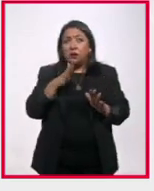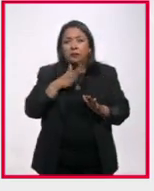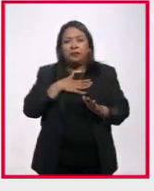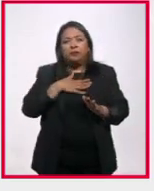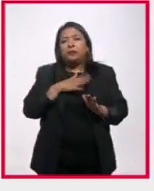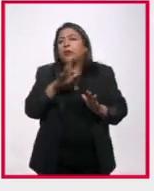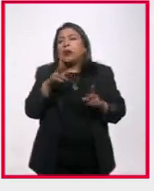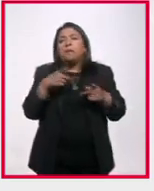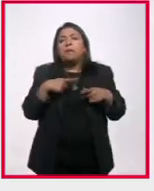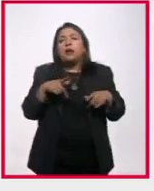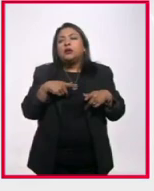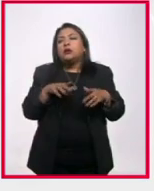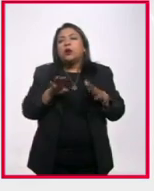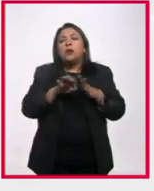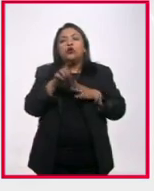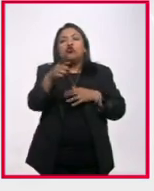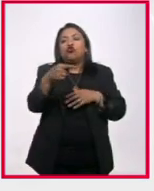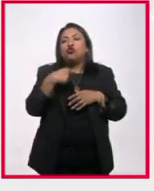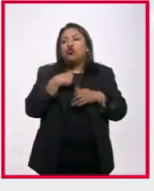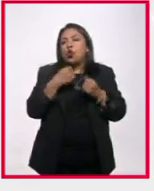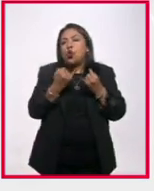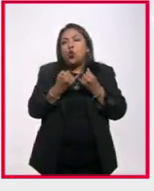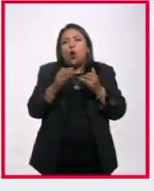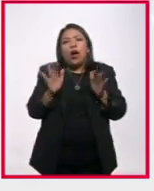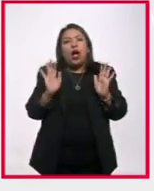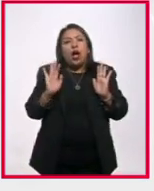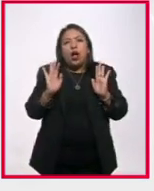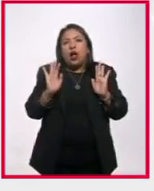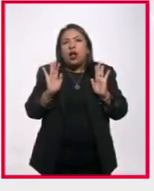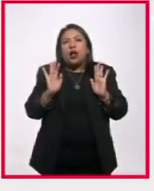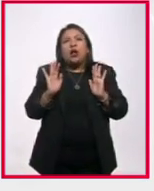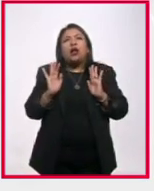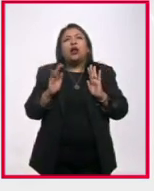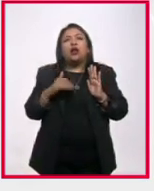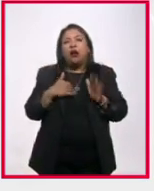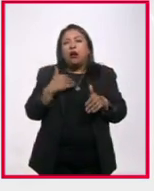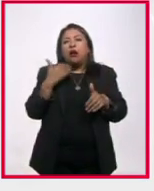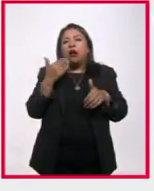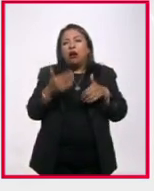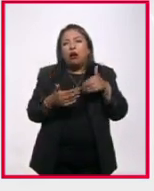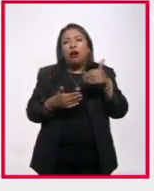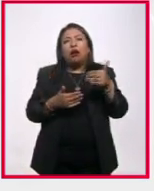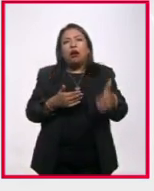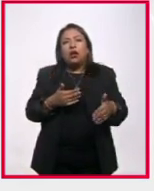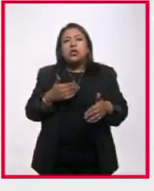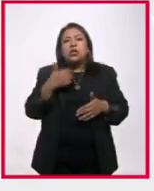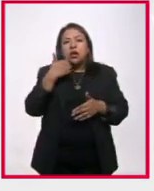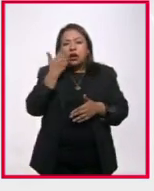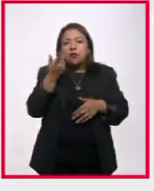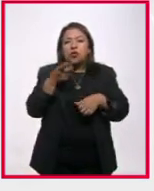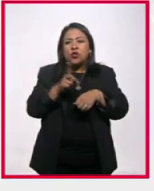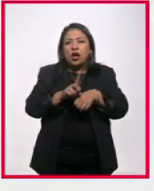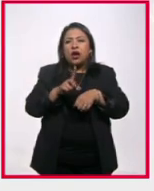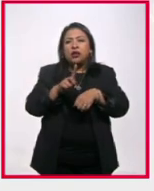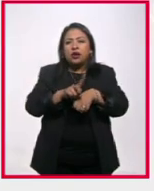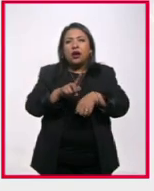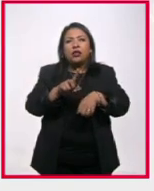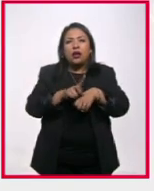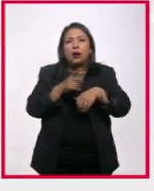es como usted y yo, ¿verdad? Que ahí le anda dando duro día a día, ¿verdad?